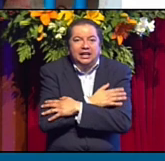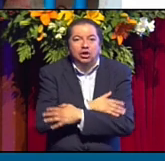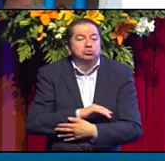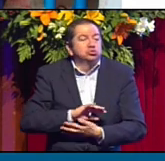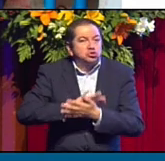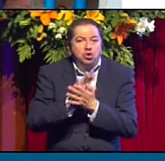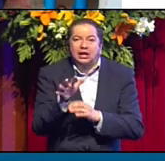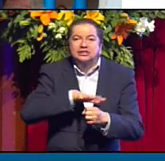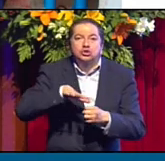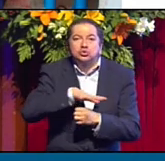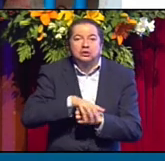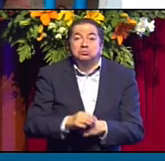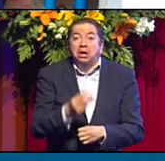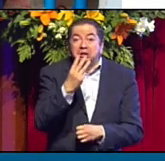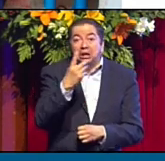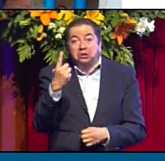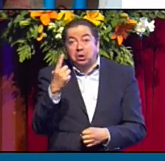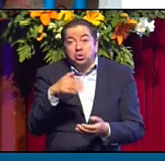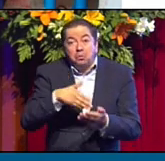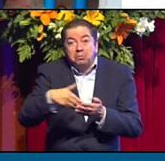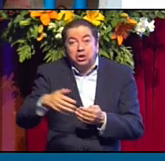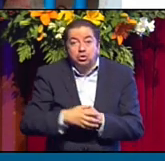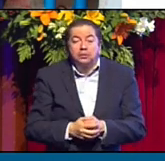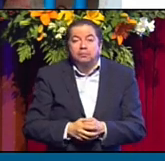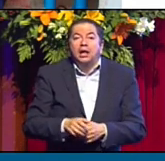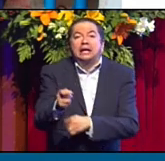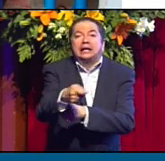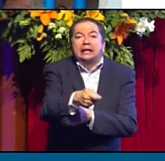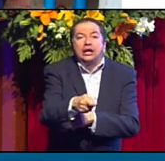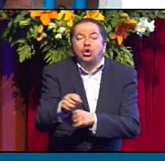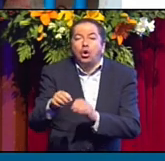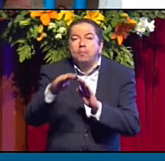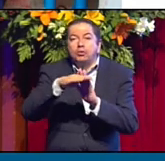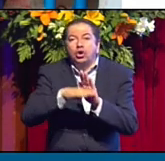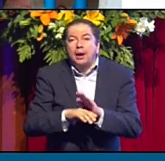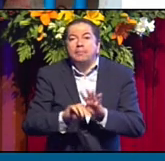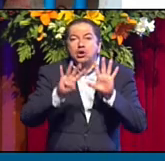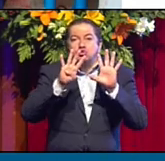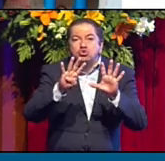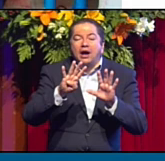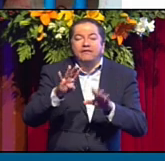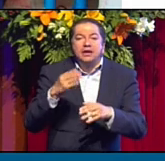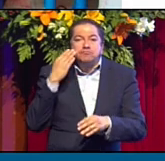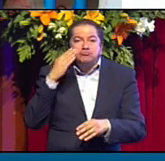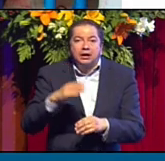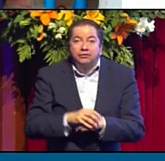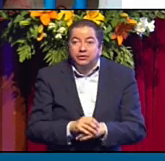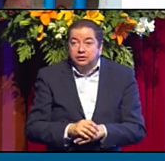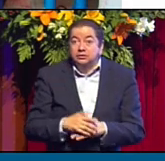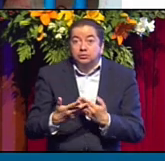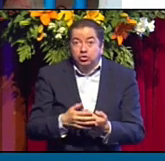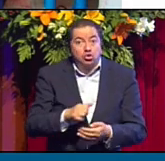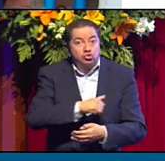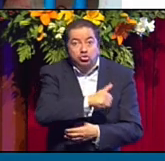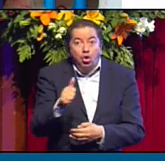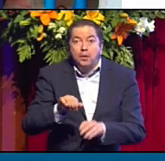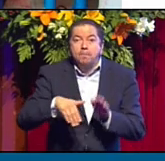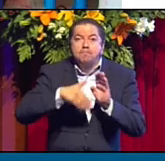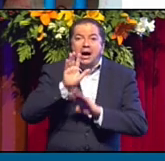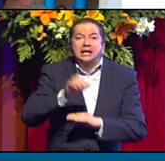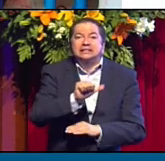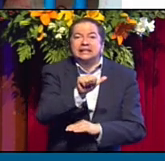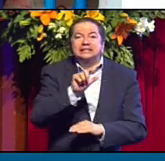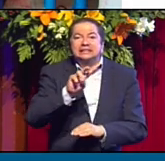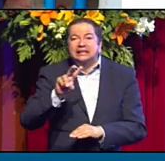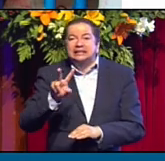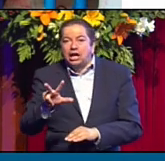las condiciones. Por 31 millones de pesos, el programa de riego predial, 9 beneficiados, geomembrana y todo eso, por más de 68